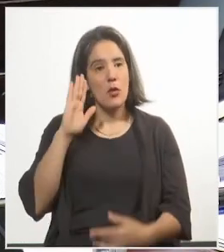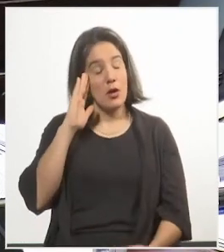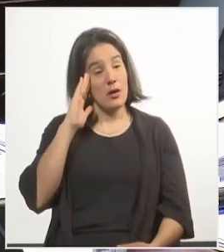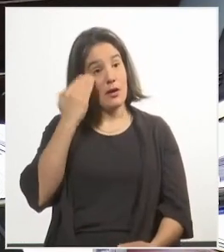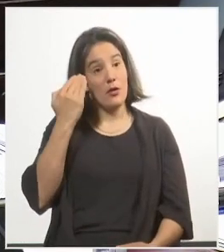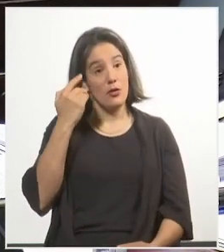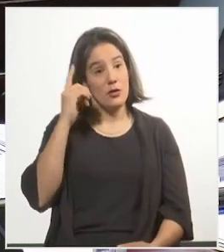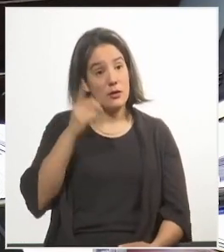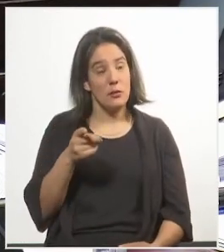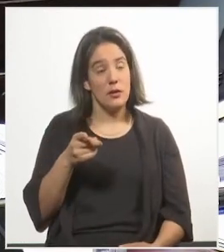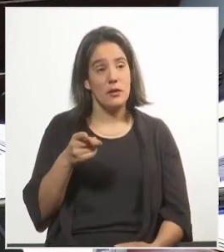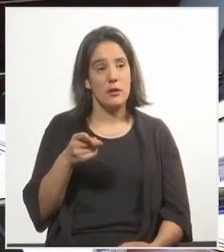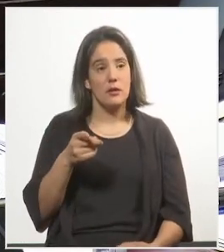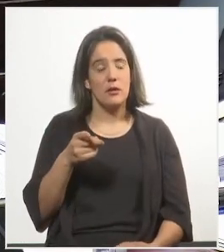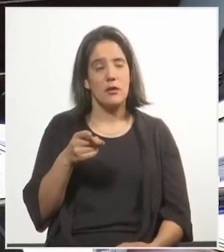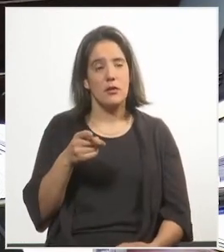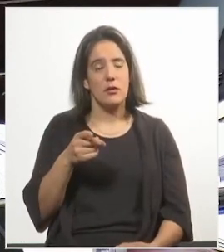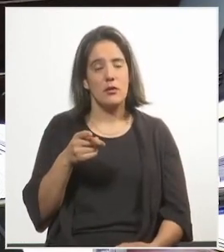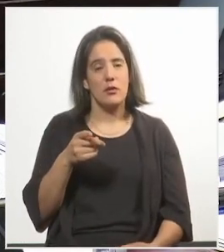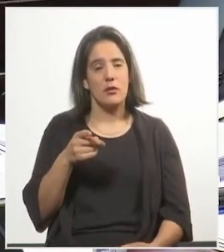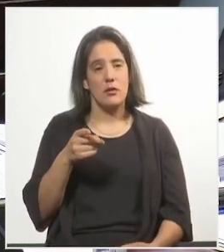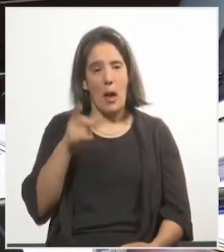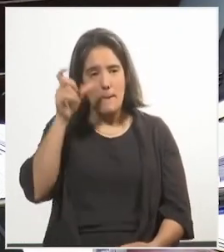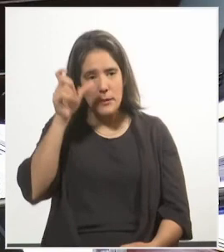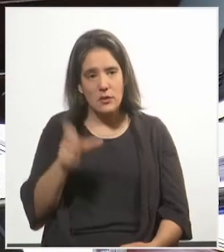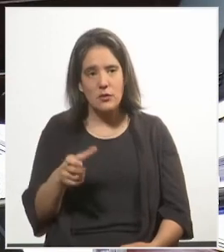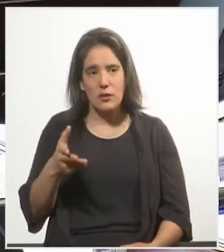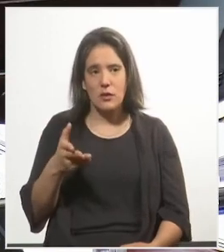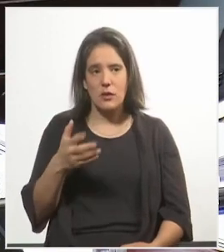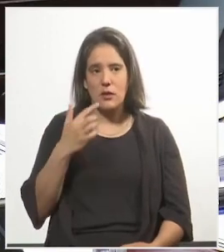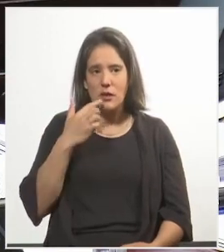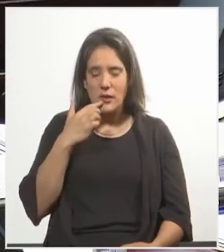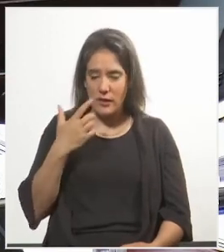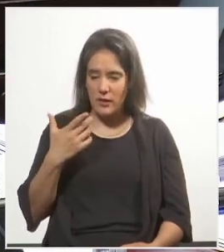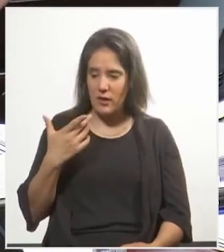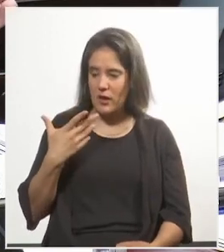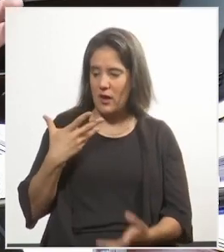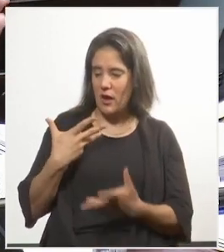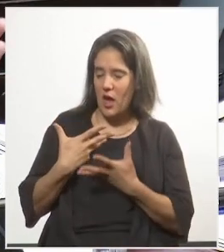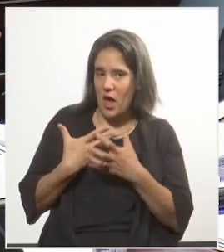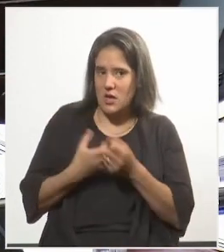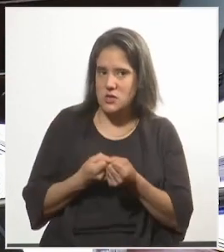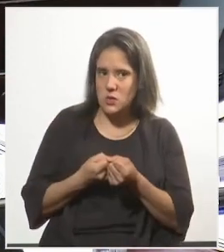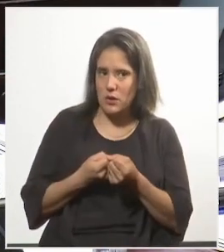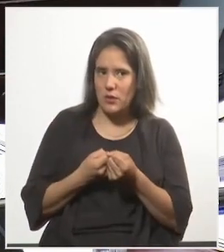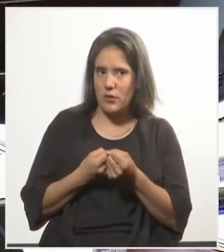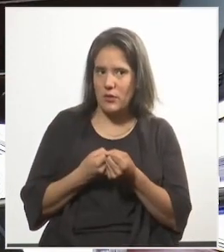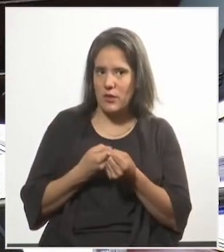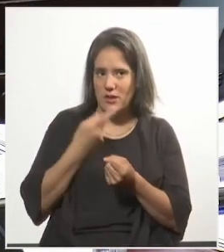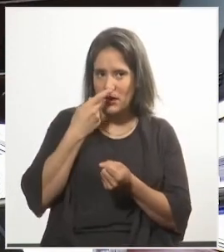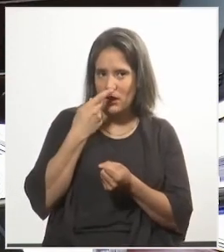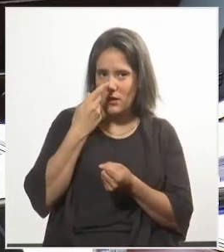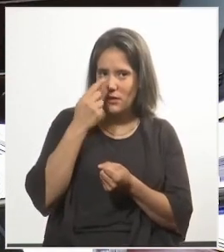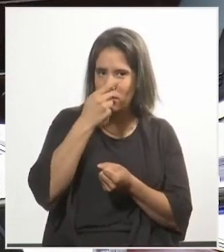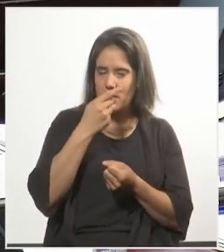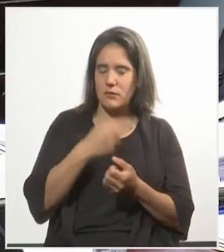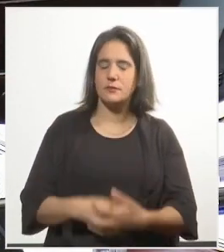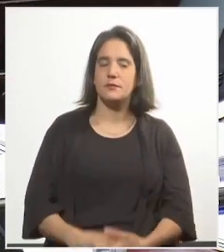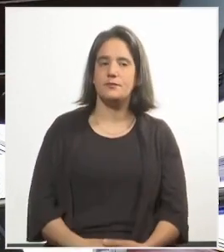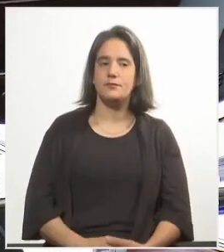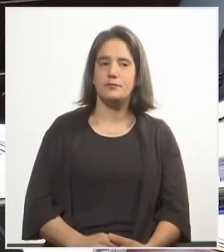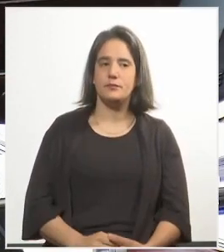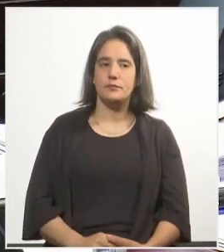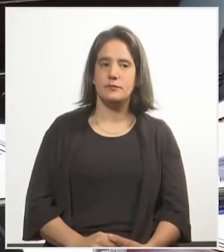reconocer también que hemos tenido gente que ha conspirado en favor de esos intereses, ¿no?